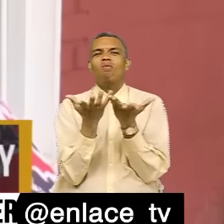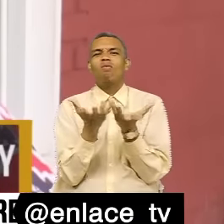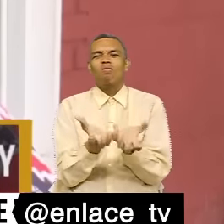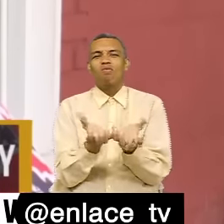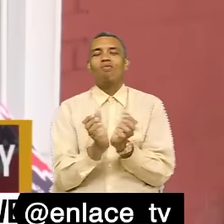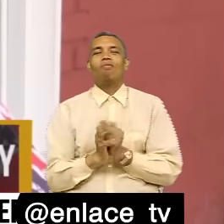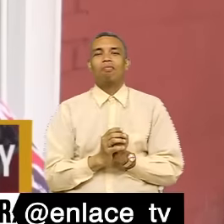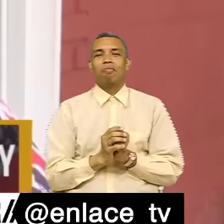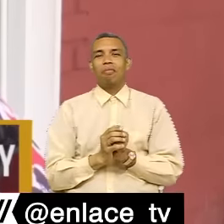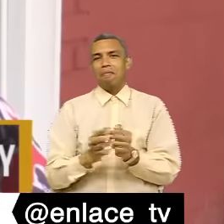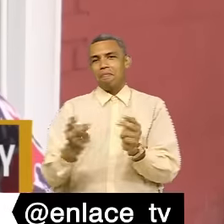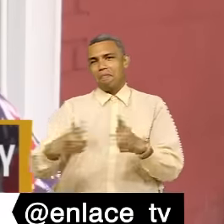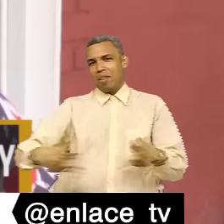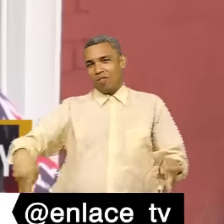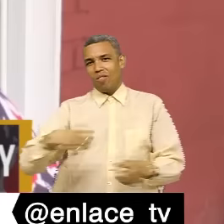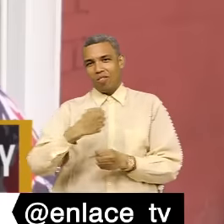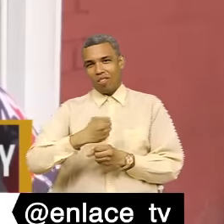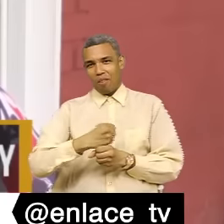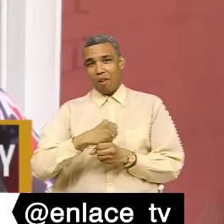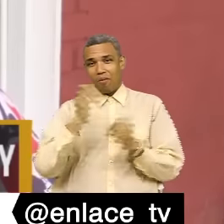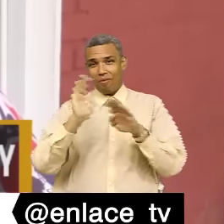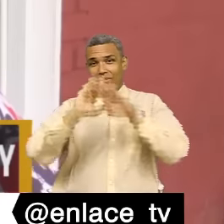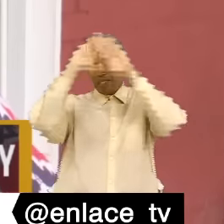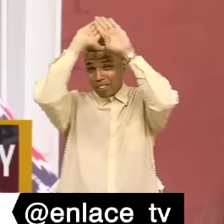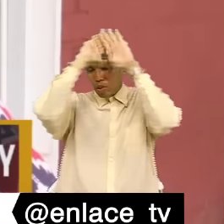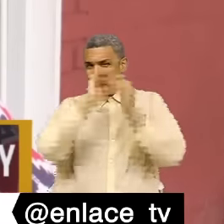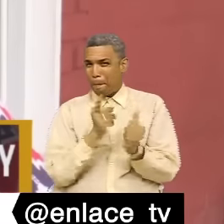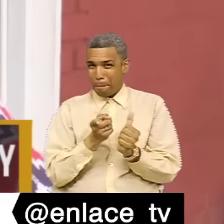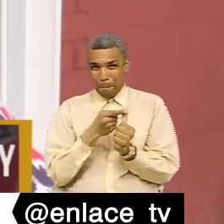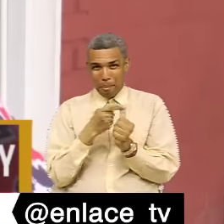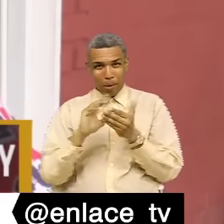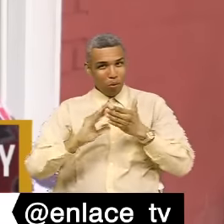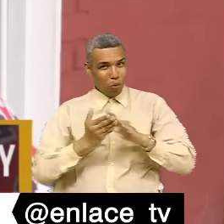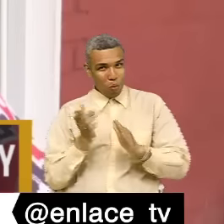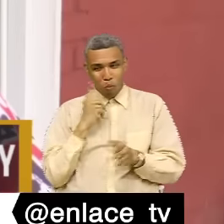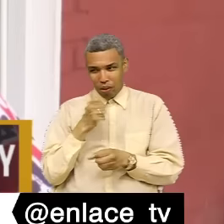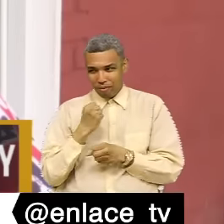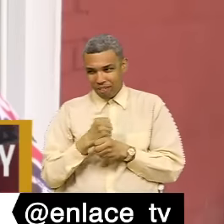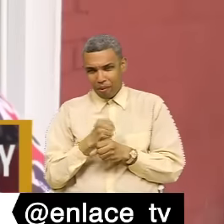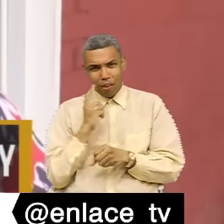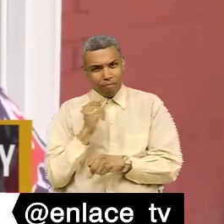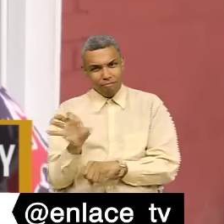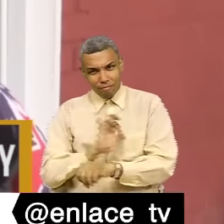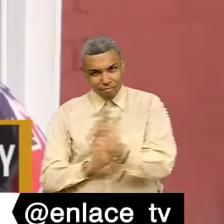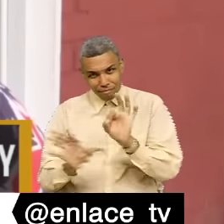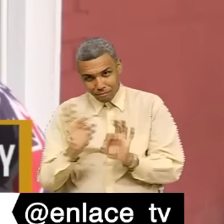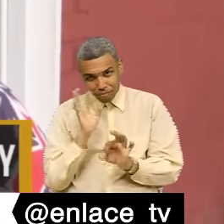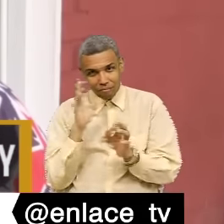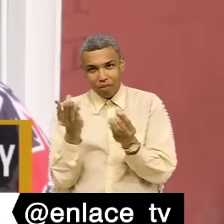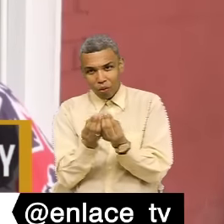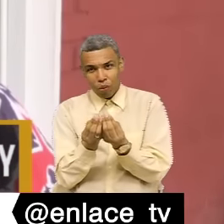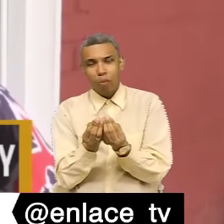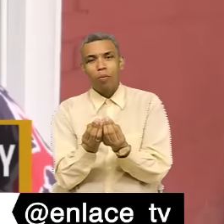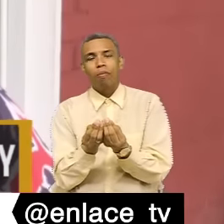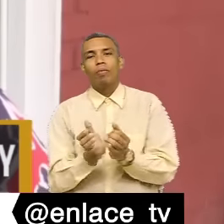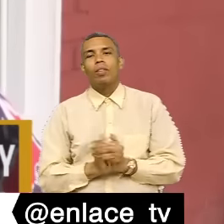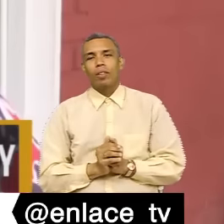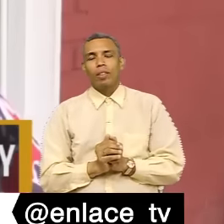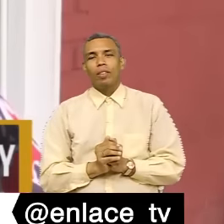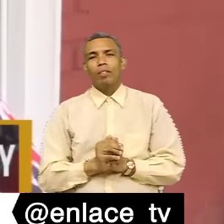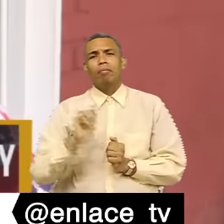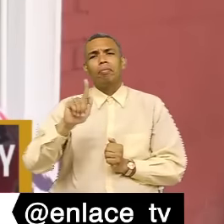local que hay en el corregimiento del centro. Una de estas mesas es la mesa de bienes y servicios, que es la que lidera el FORCAD y en la